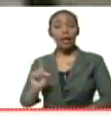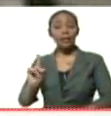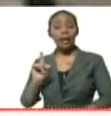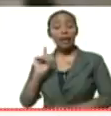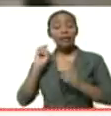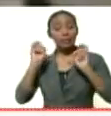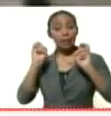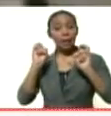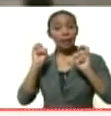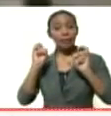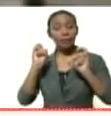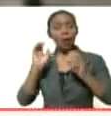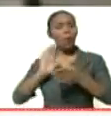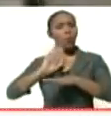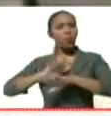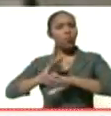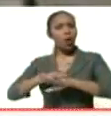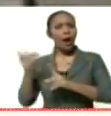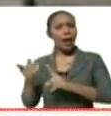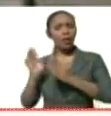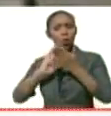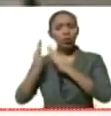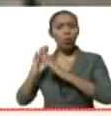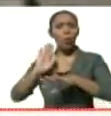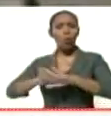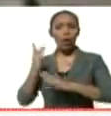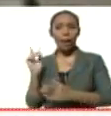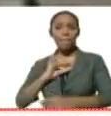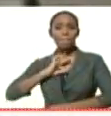concepto comunitario, porque es derivado de los importados.